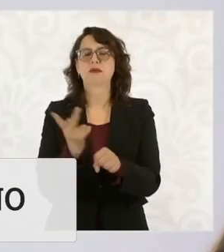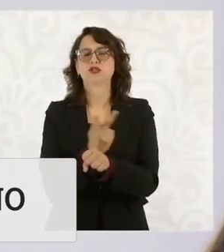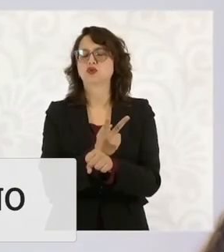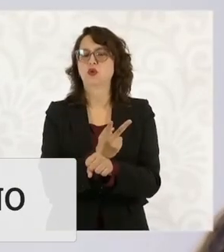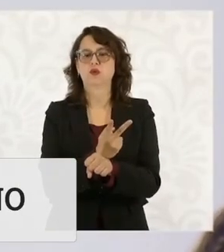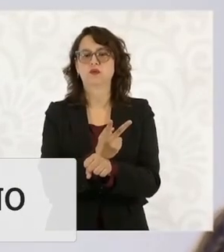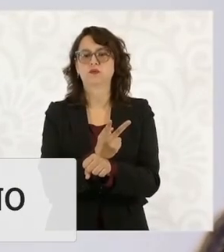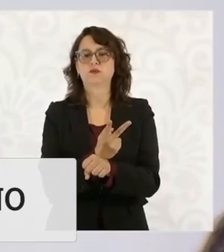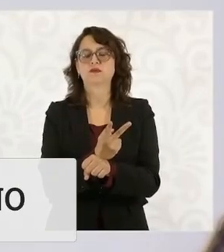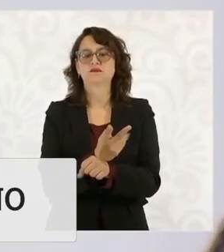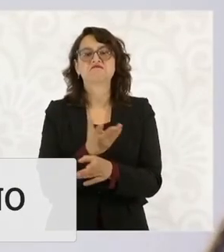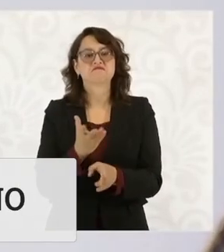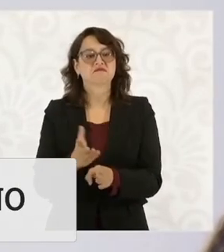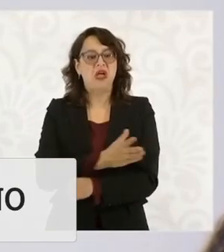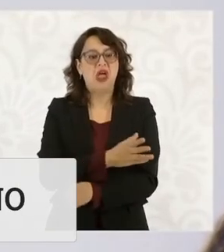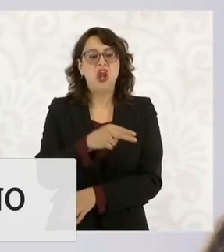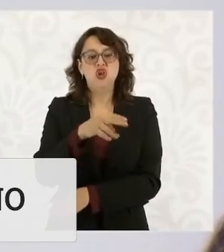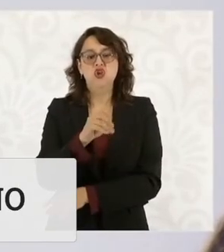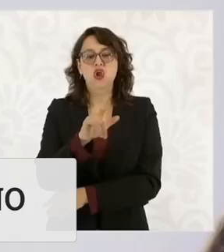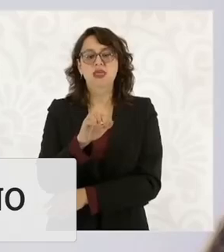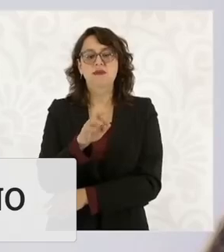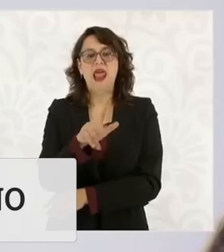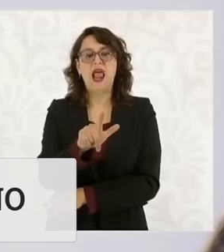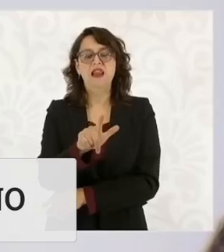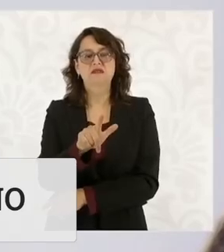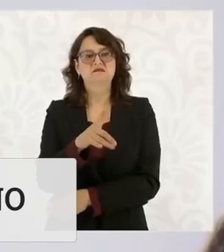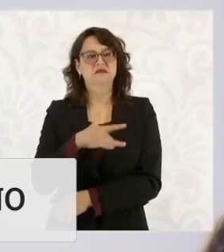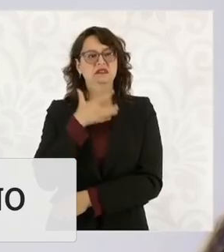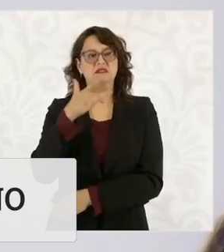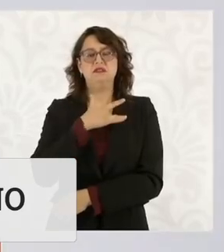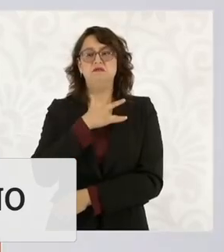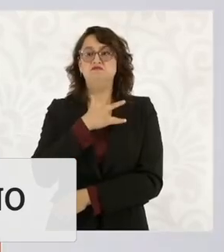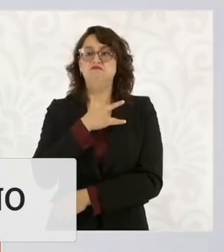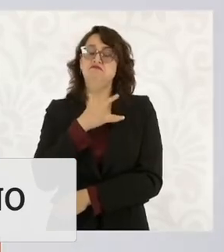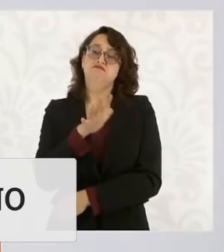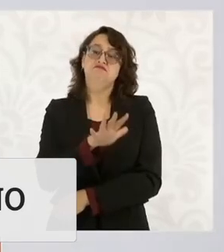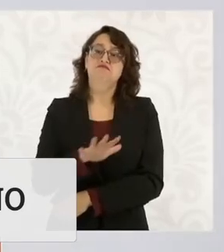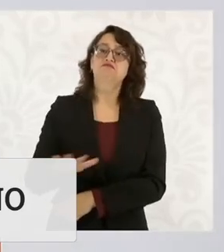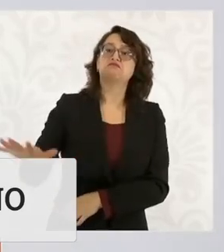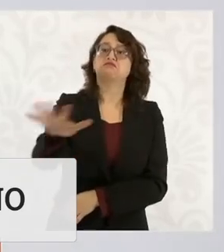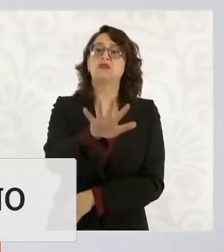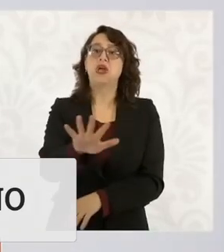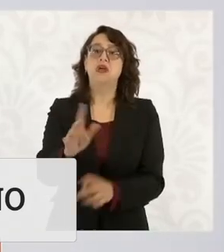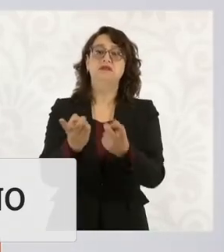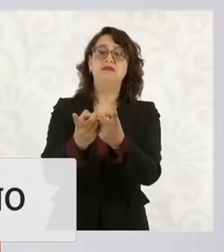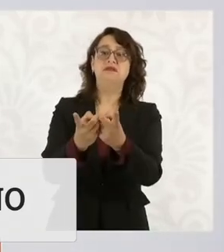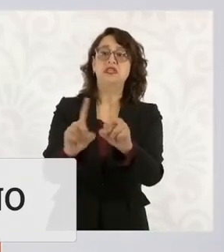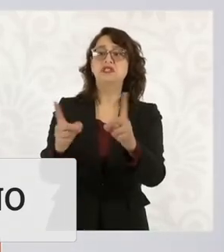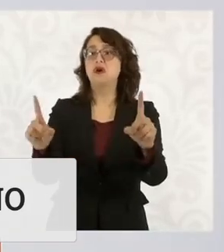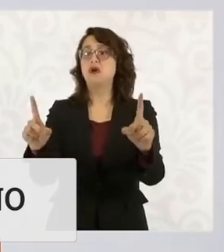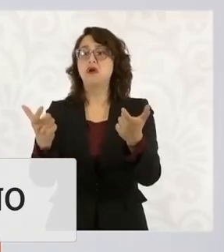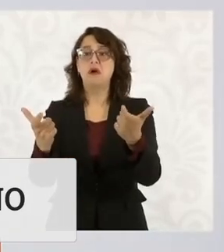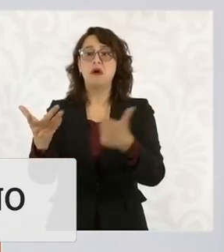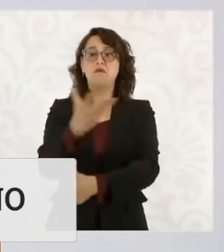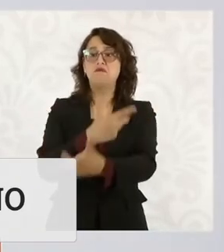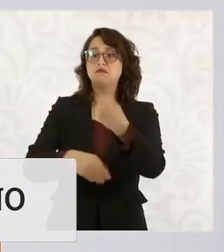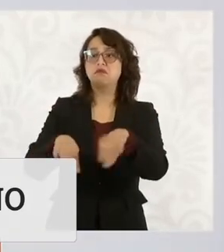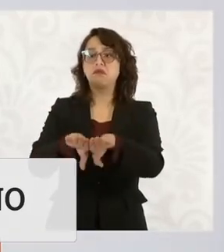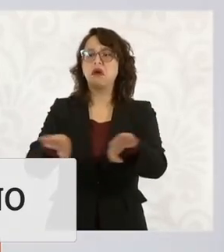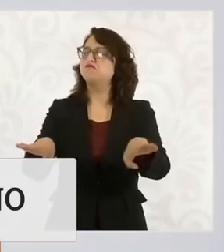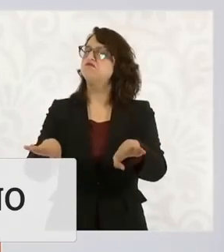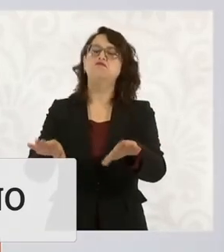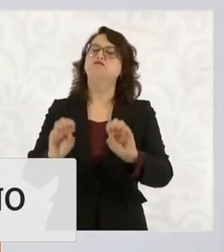modelo se establecía que el Estado no debía intervenir en el desarrollo ni preocuparse por redistribuir la